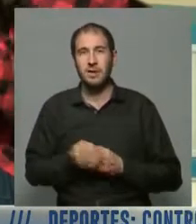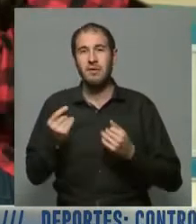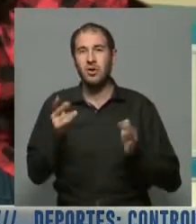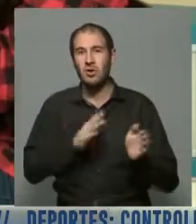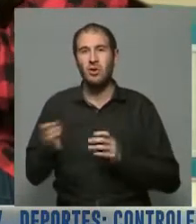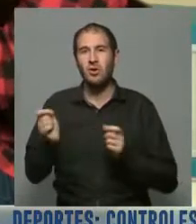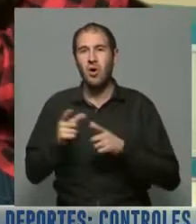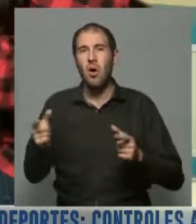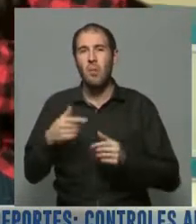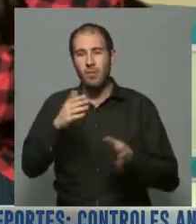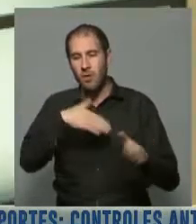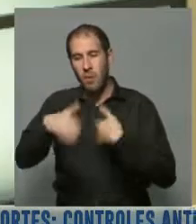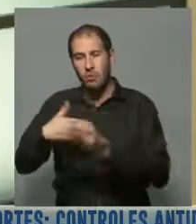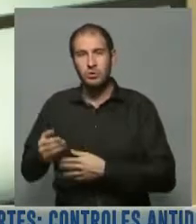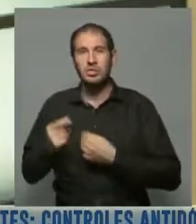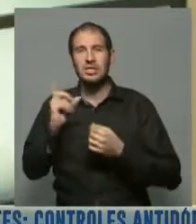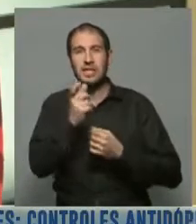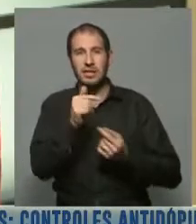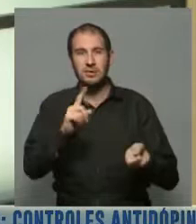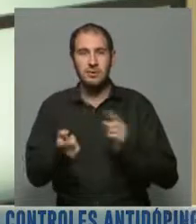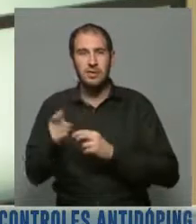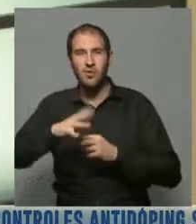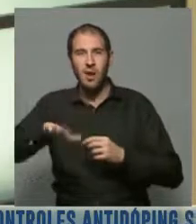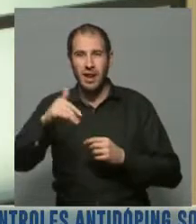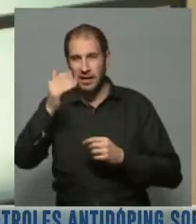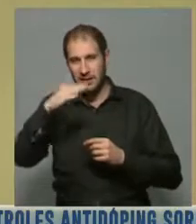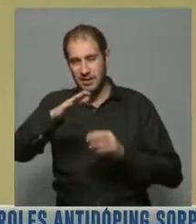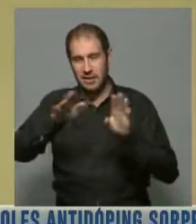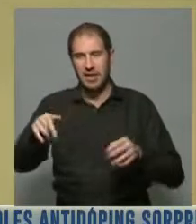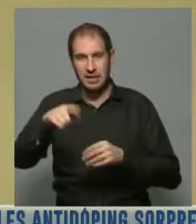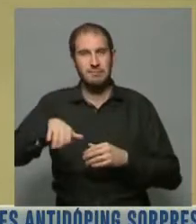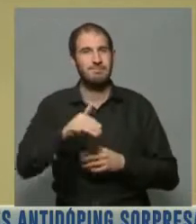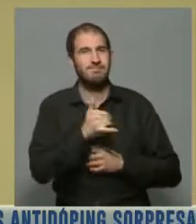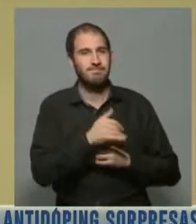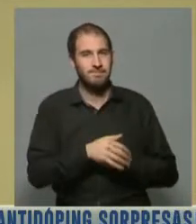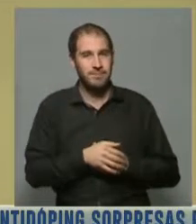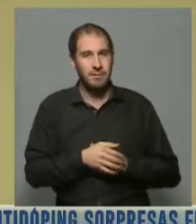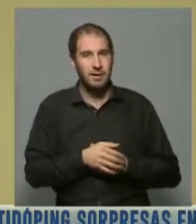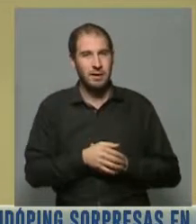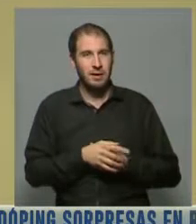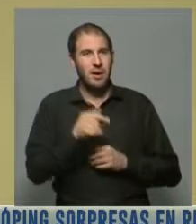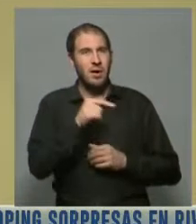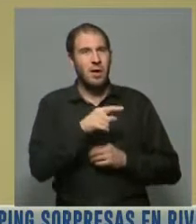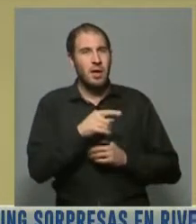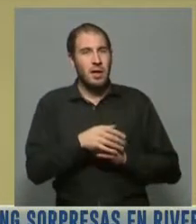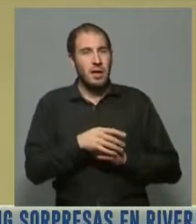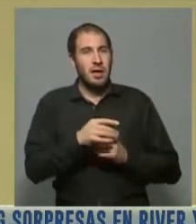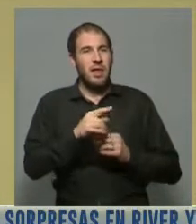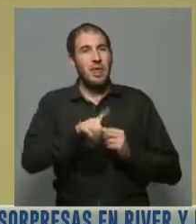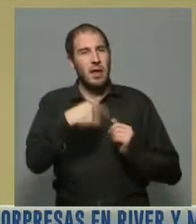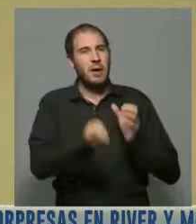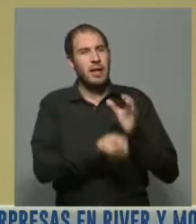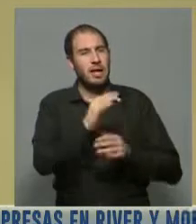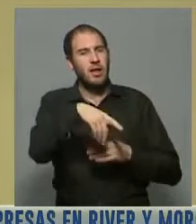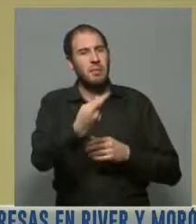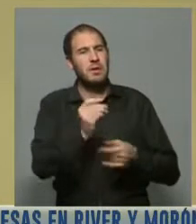va creciendo, cómo va evolucionando un texto escénicamente. Seguro, seguro que sí. Bueno, ¿y tienen planificado algo después del